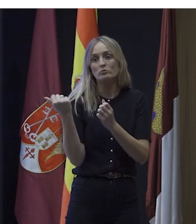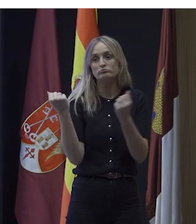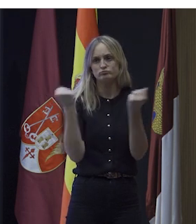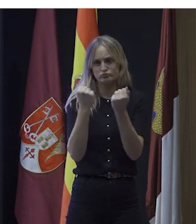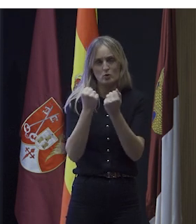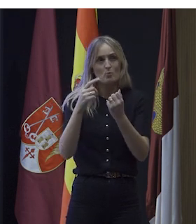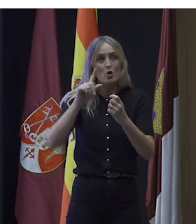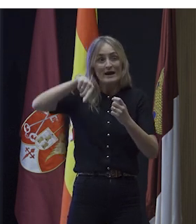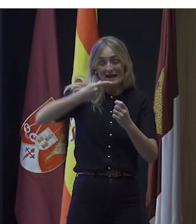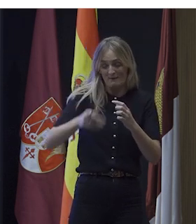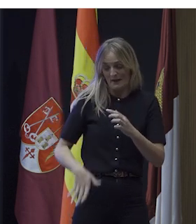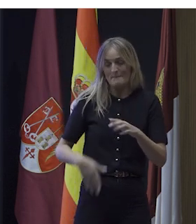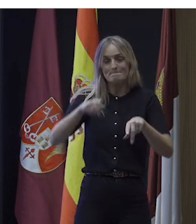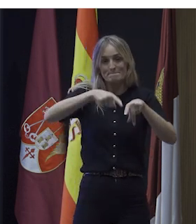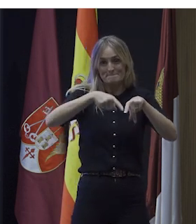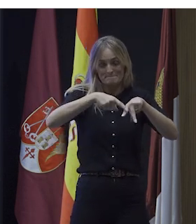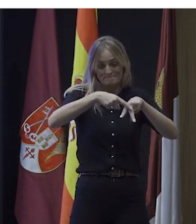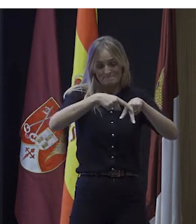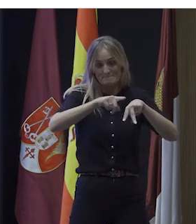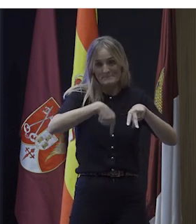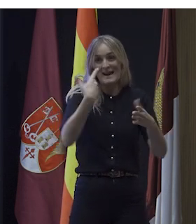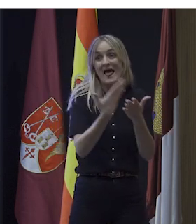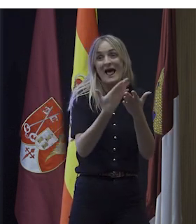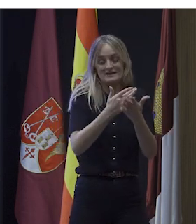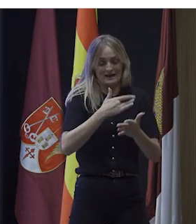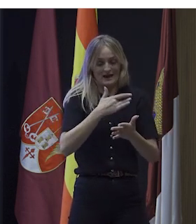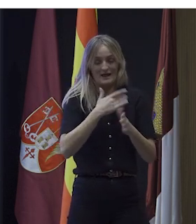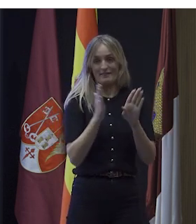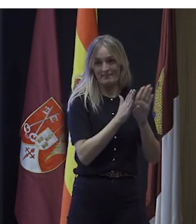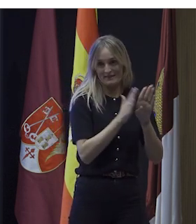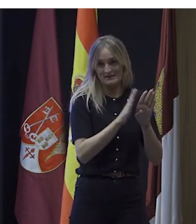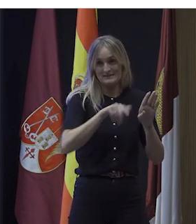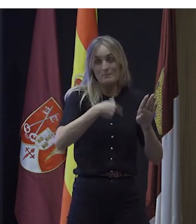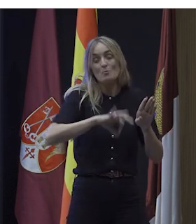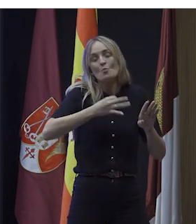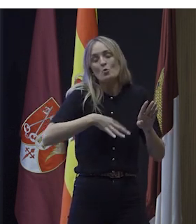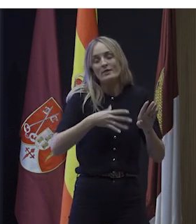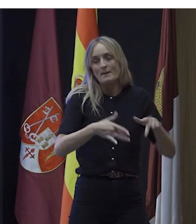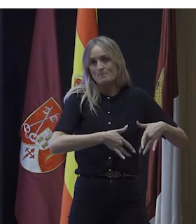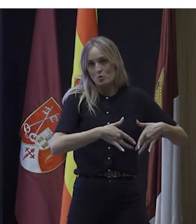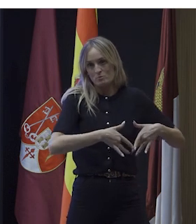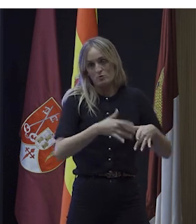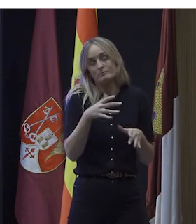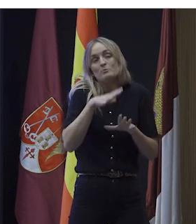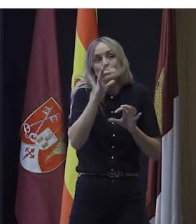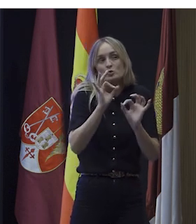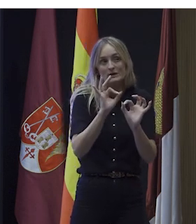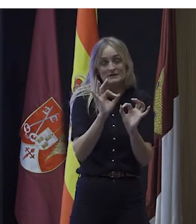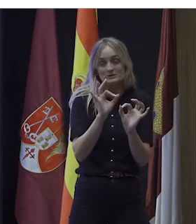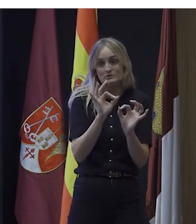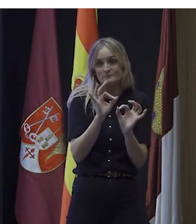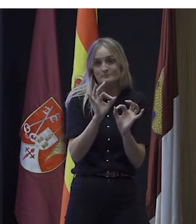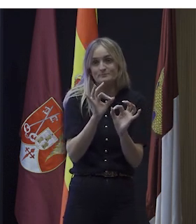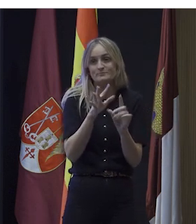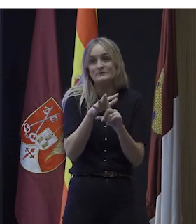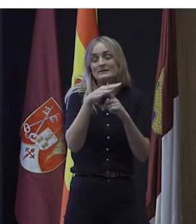de la pierna, que acaba en las cavidades derechas del corazón y puede ir al pulmón, con lo cual se produce se